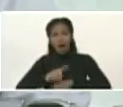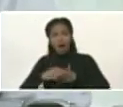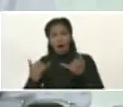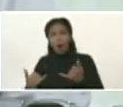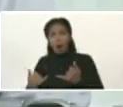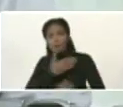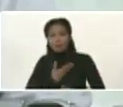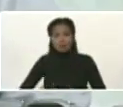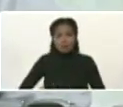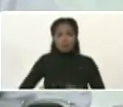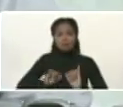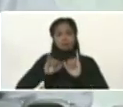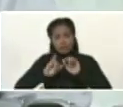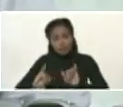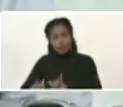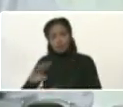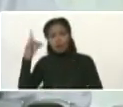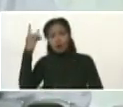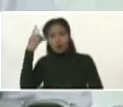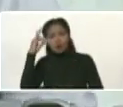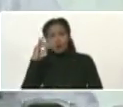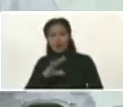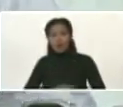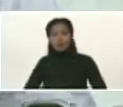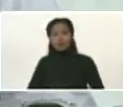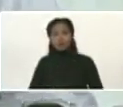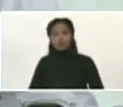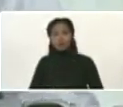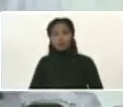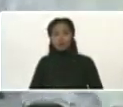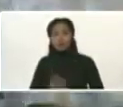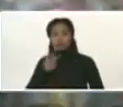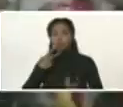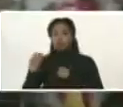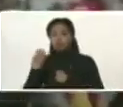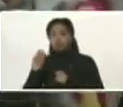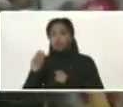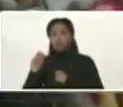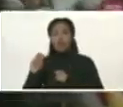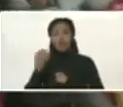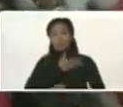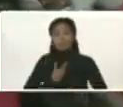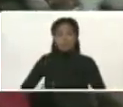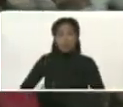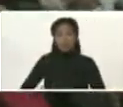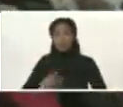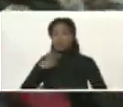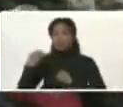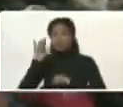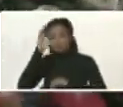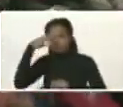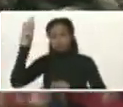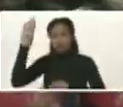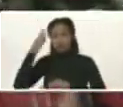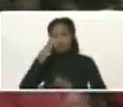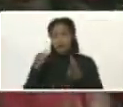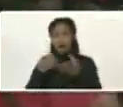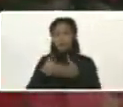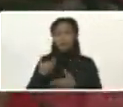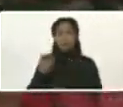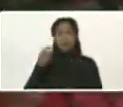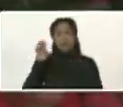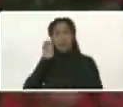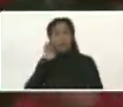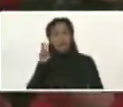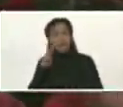es presidente del Estado Plurinacional de Bolivia en el exilio. Es presidente en el exilio. El compañero Evo Morales